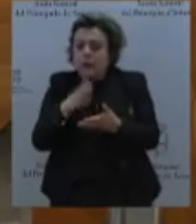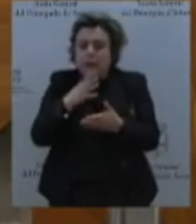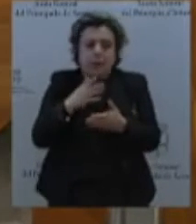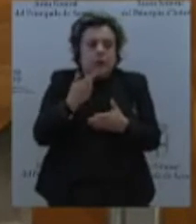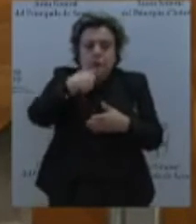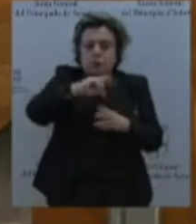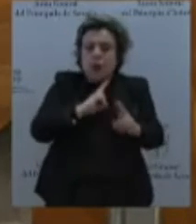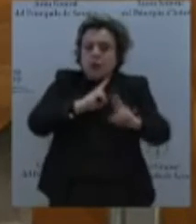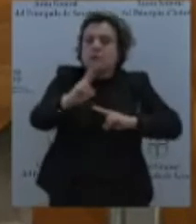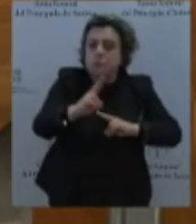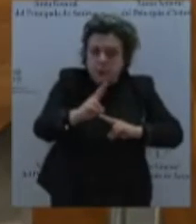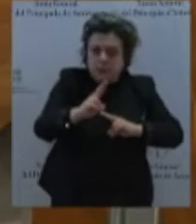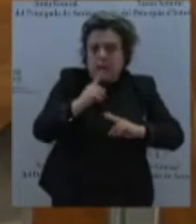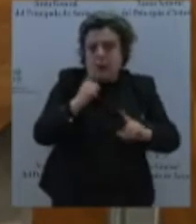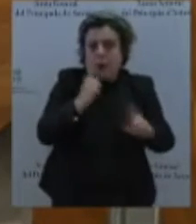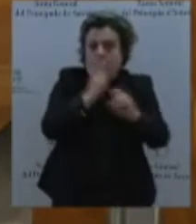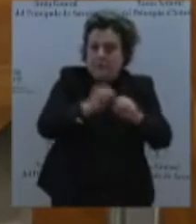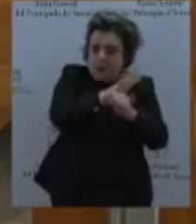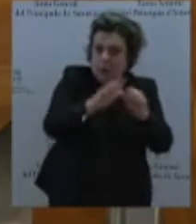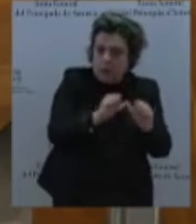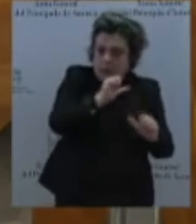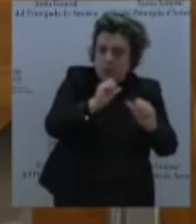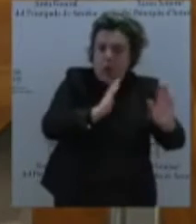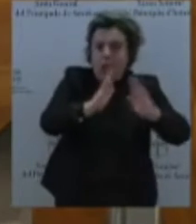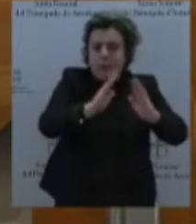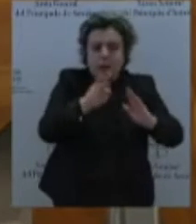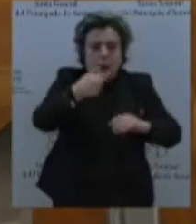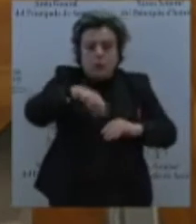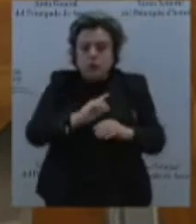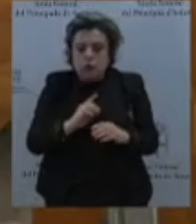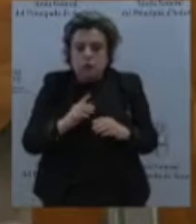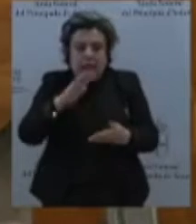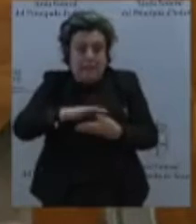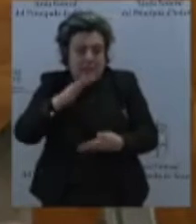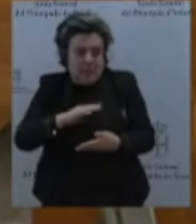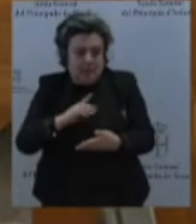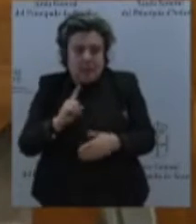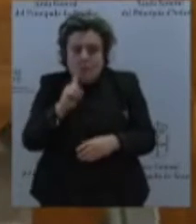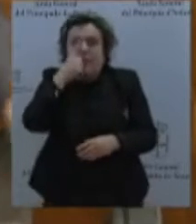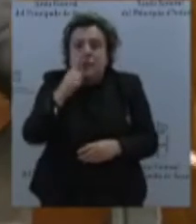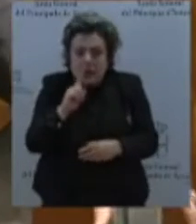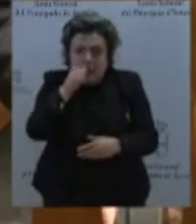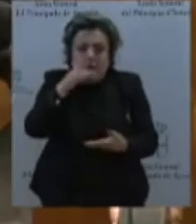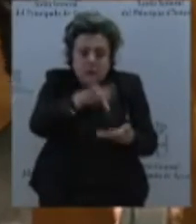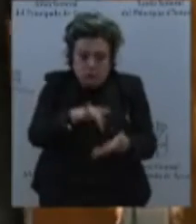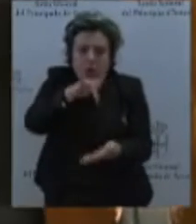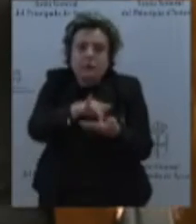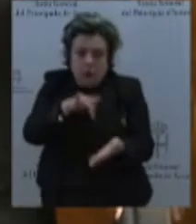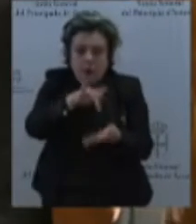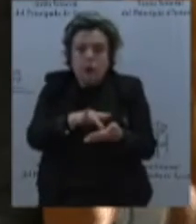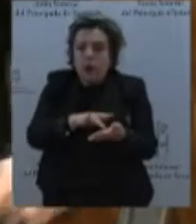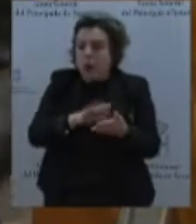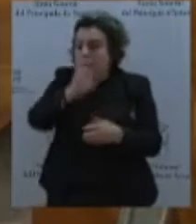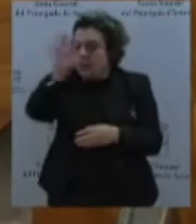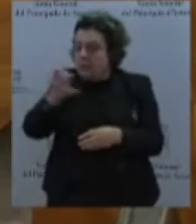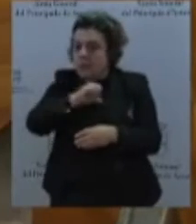qué nosotros teníamos esa capacidad de hacer PCRs cuando el resto de comunidades estaban locas intentando contratar empresas que hicieran PCR y nosotros las hacíamos